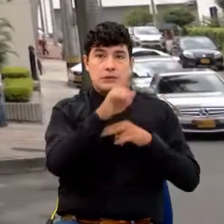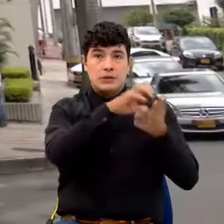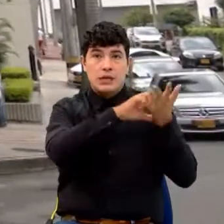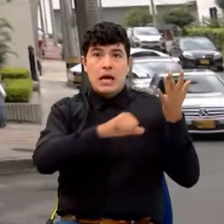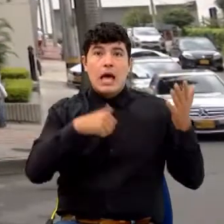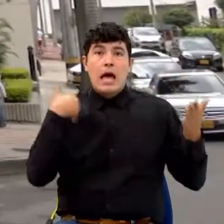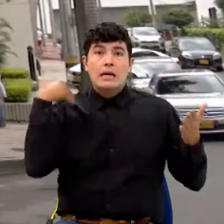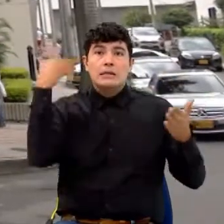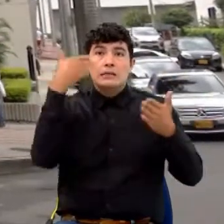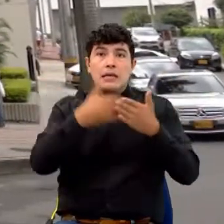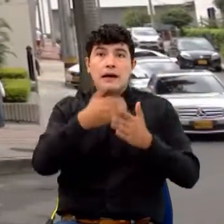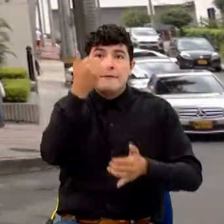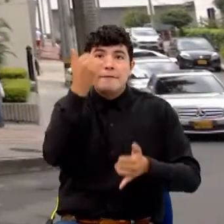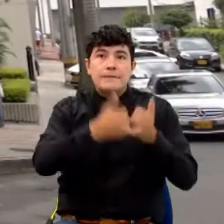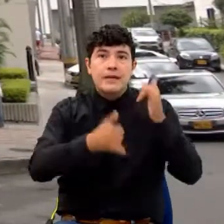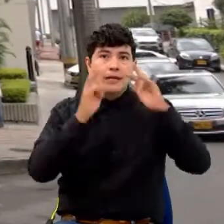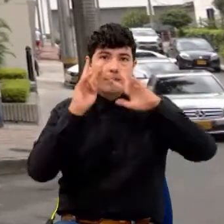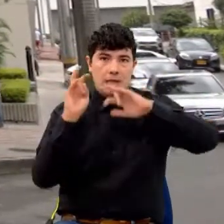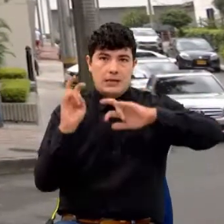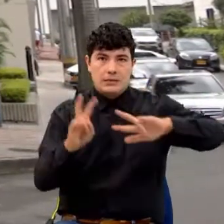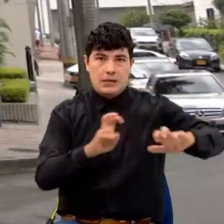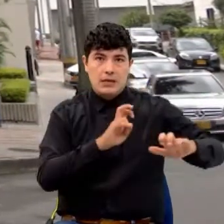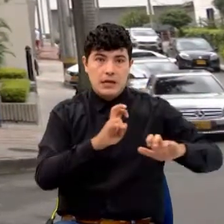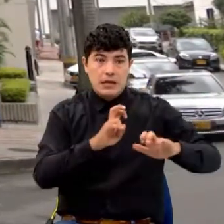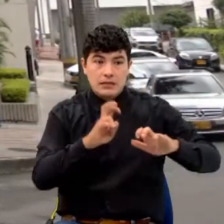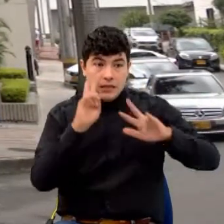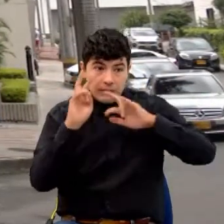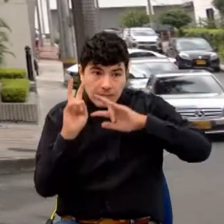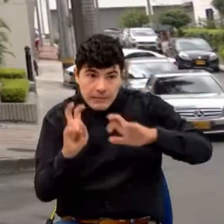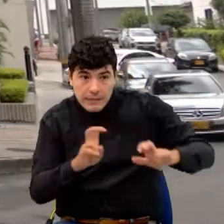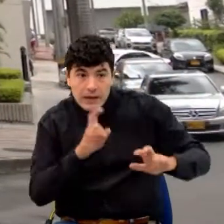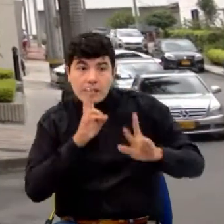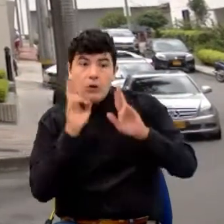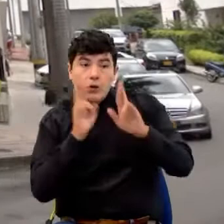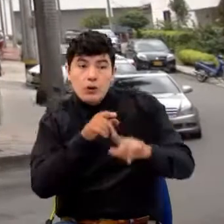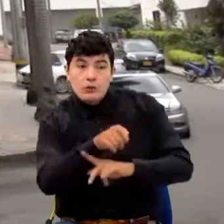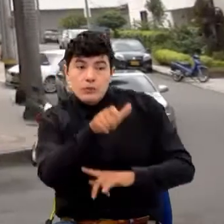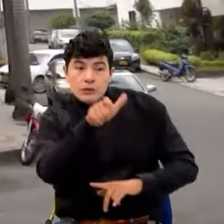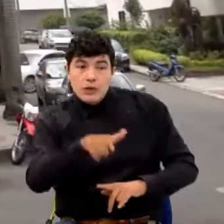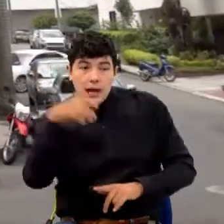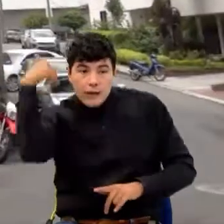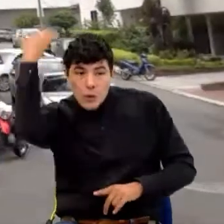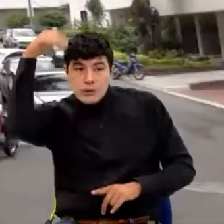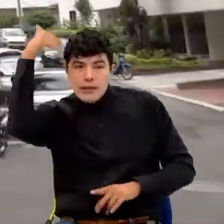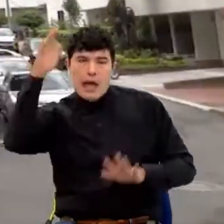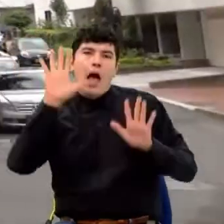que culmine la investigación. Esta es una noticia en desarrollo en Oriente Noticias.